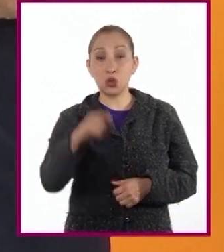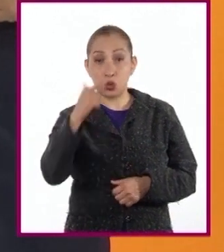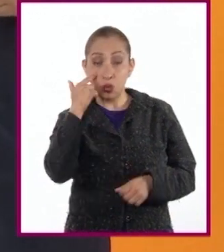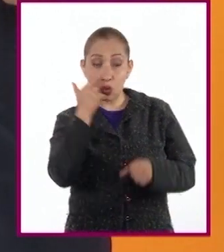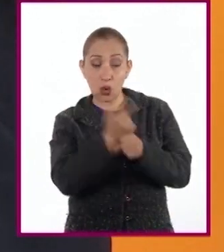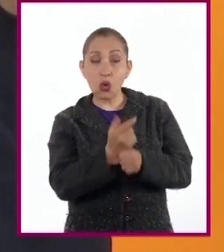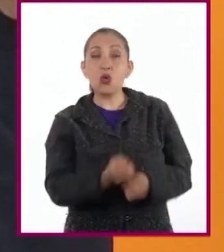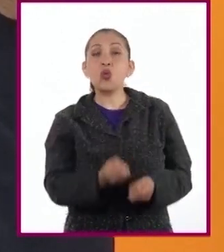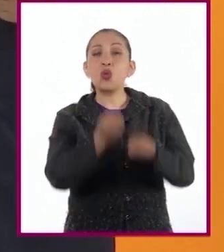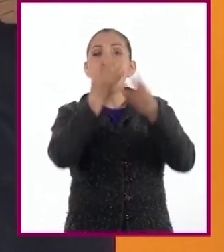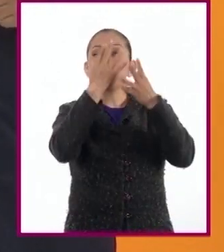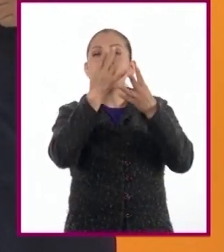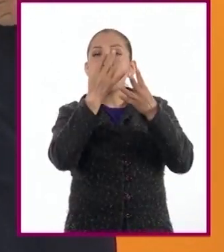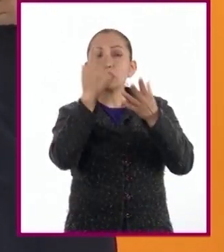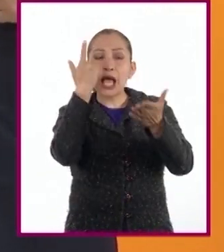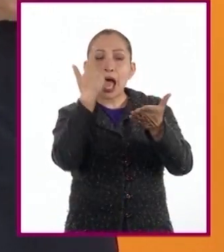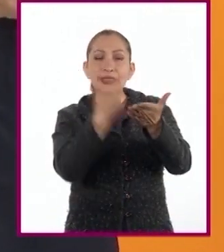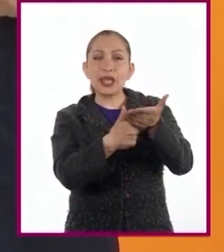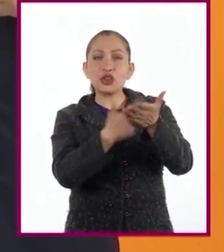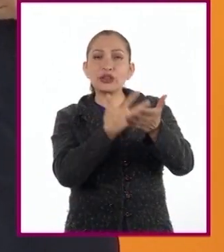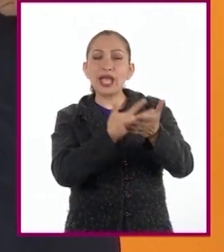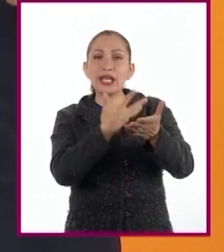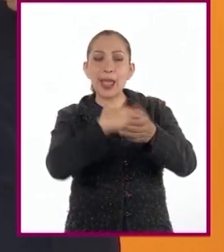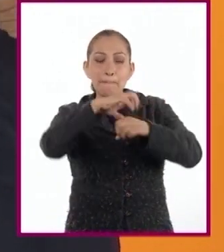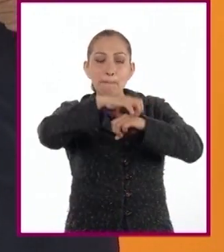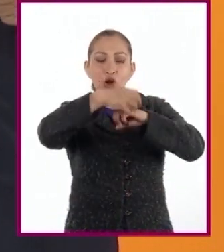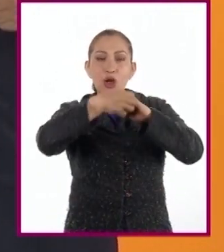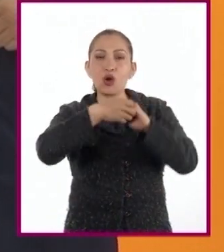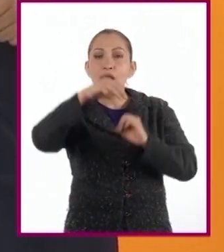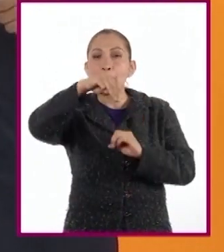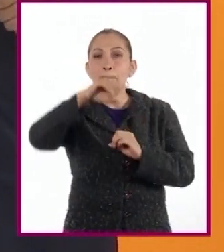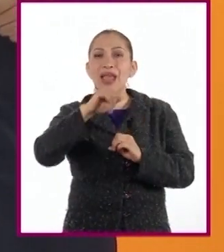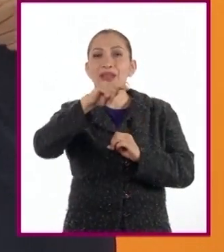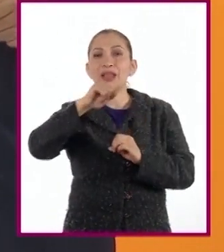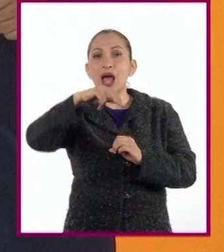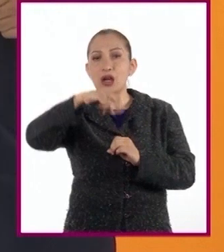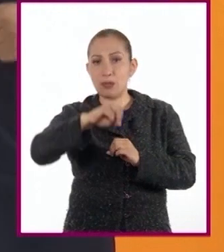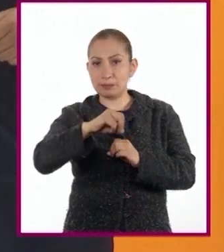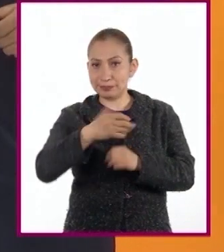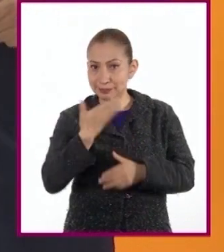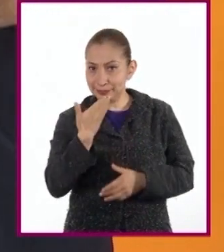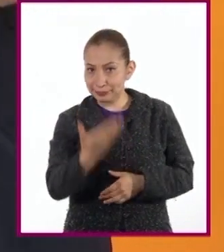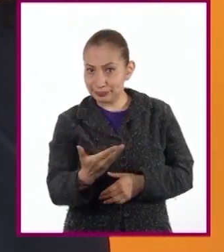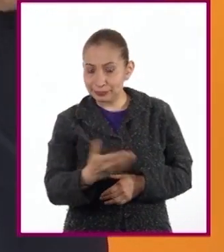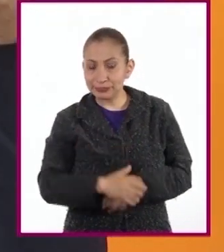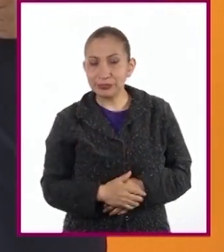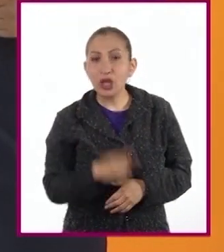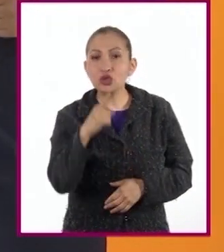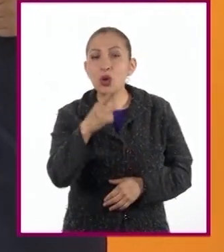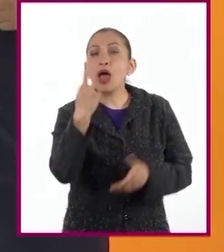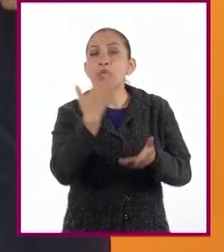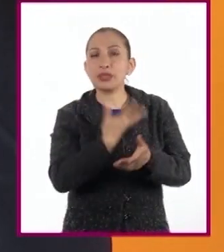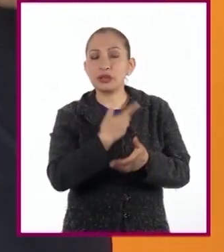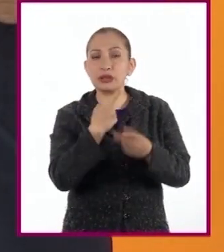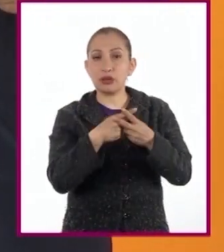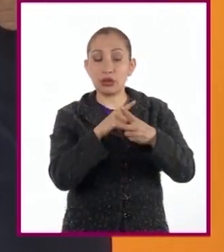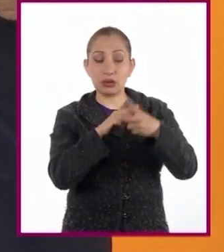Identifiquen por cuántos elementos está formada la molécula del metano. Muy bien, su